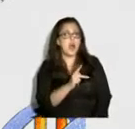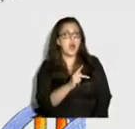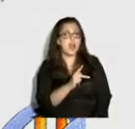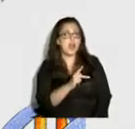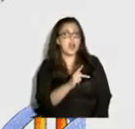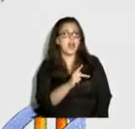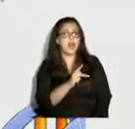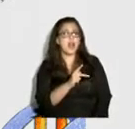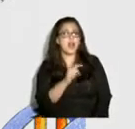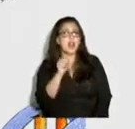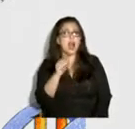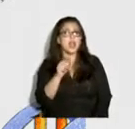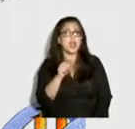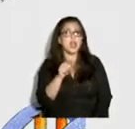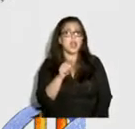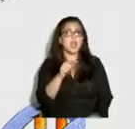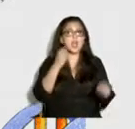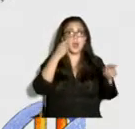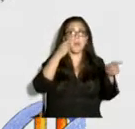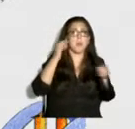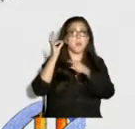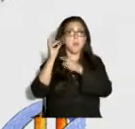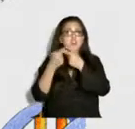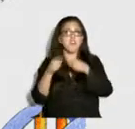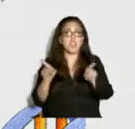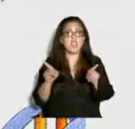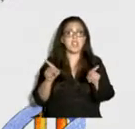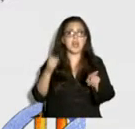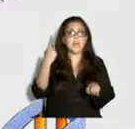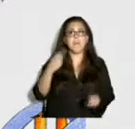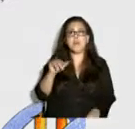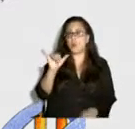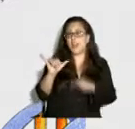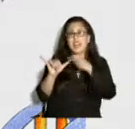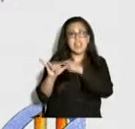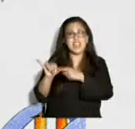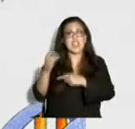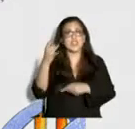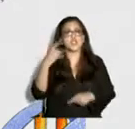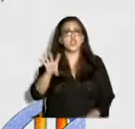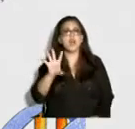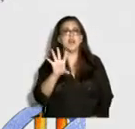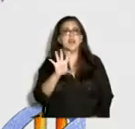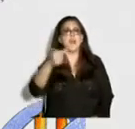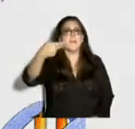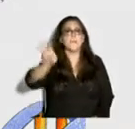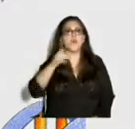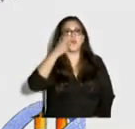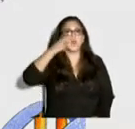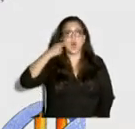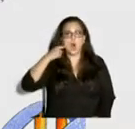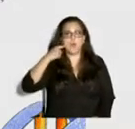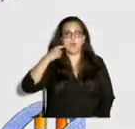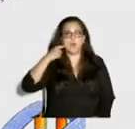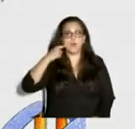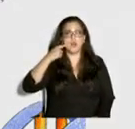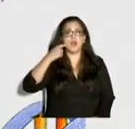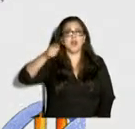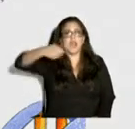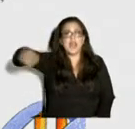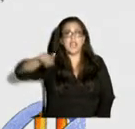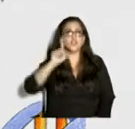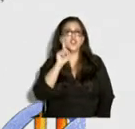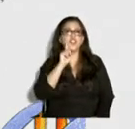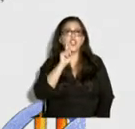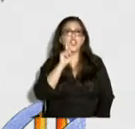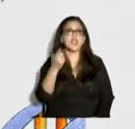que machos y hembras somos distintos y el cromosoma Y es privativo solo de los varones. Los varones son los que tienen el cromosoma